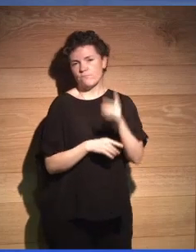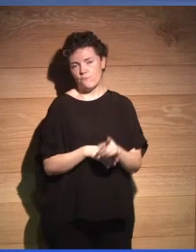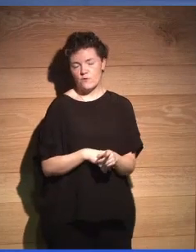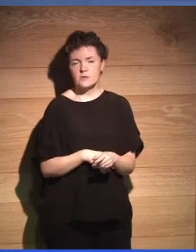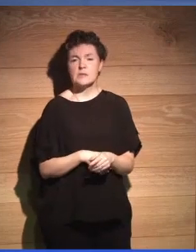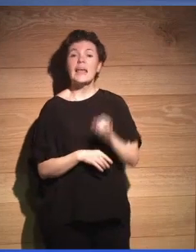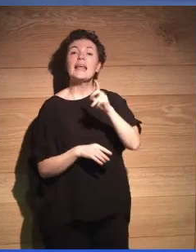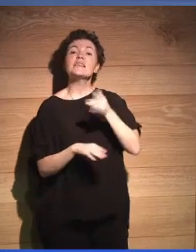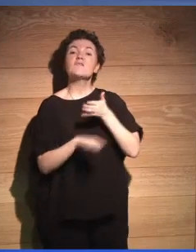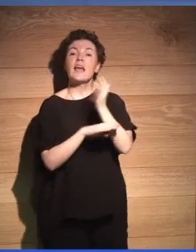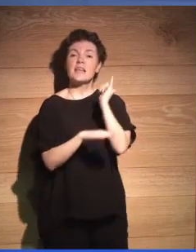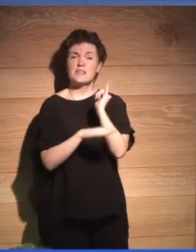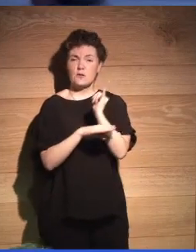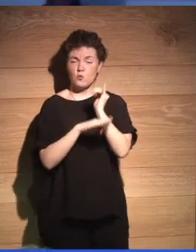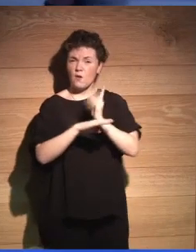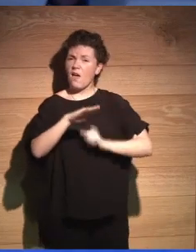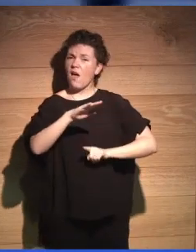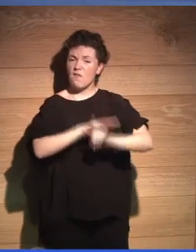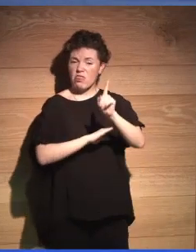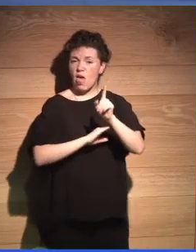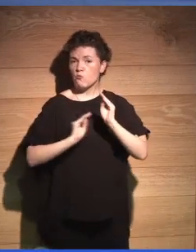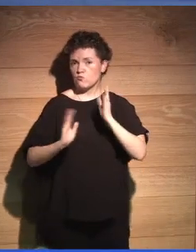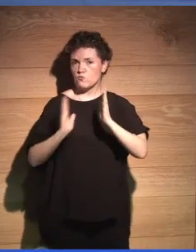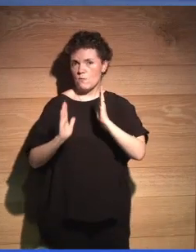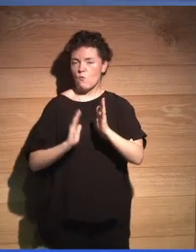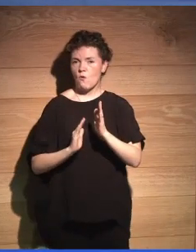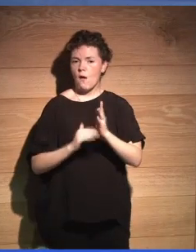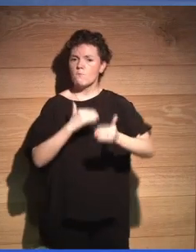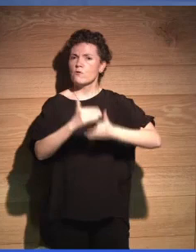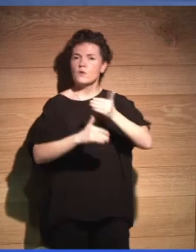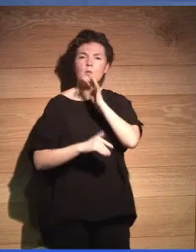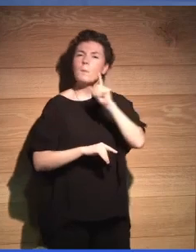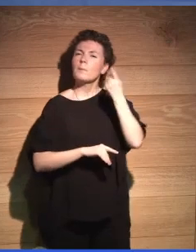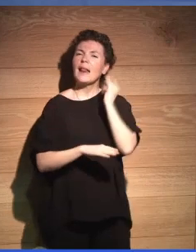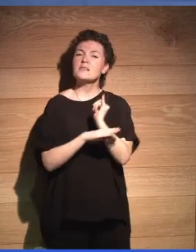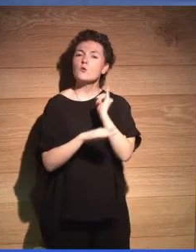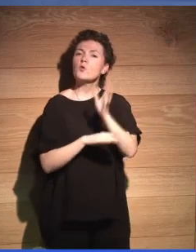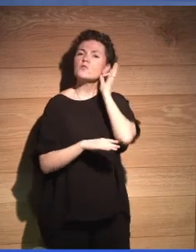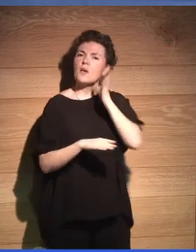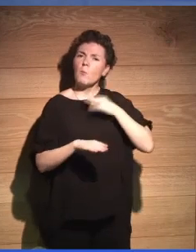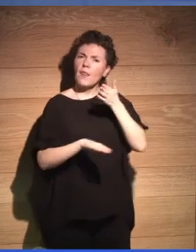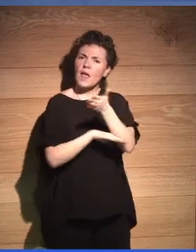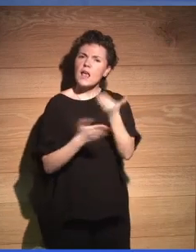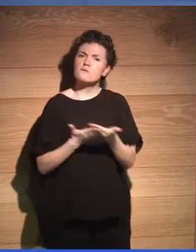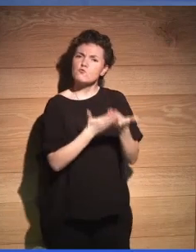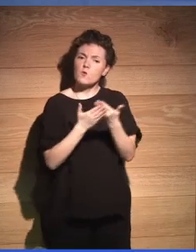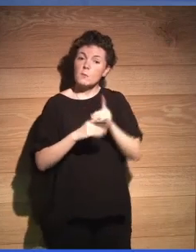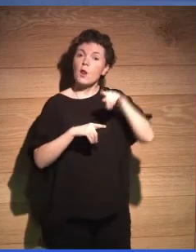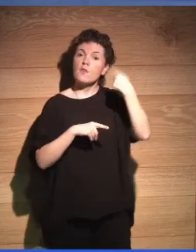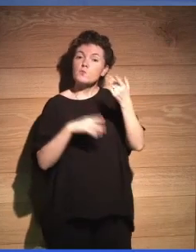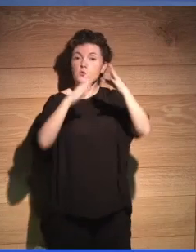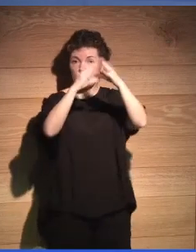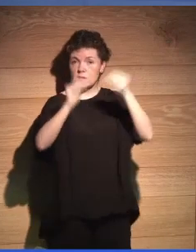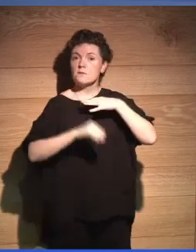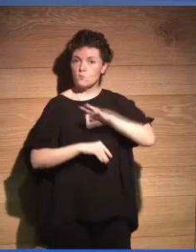Ilsa fue un instituto muy avanzado a su tiempo, porque era el primer instituto donde chicas podían estudiar para después entrar en